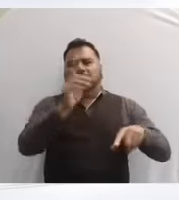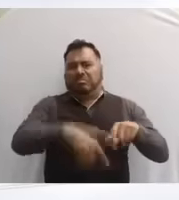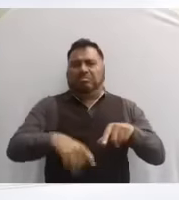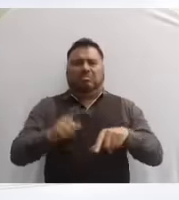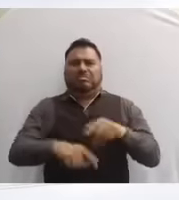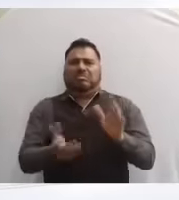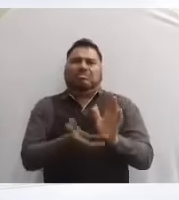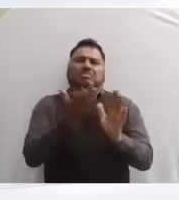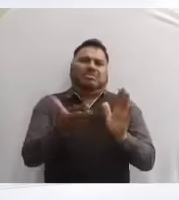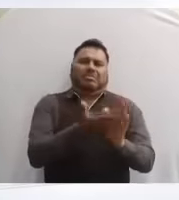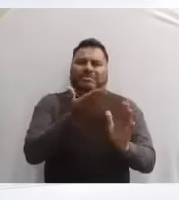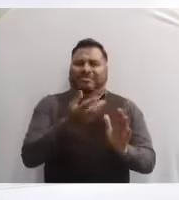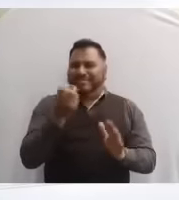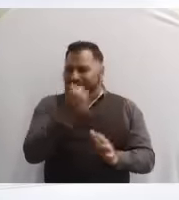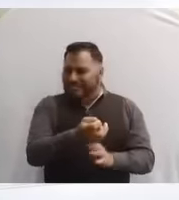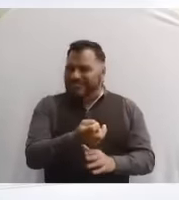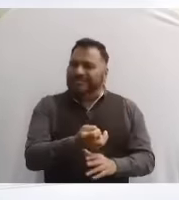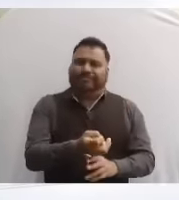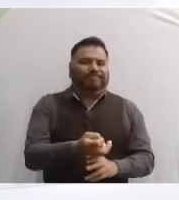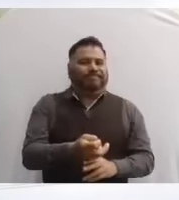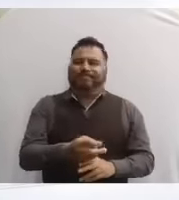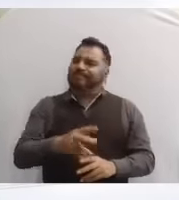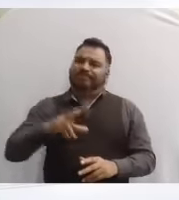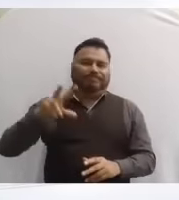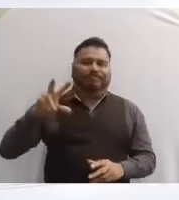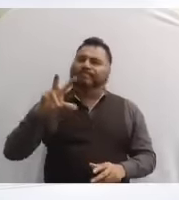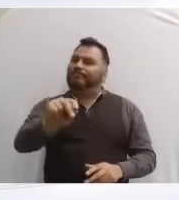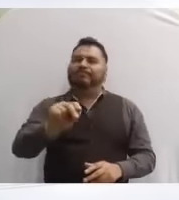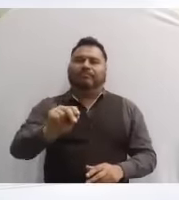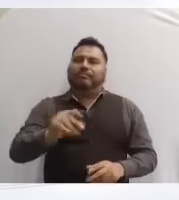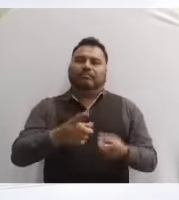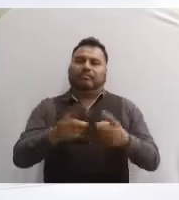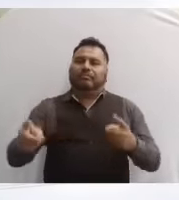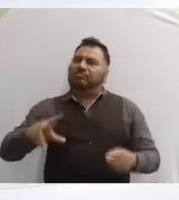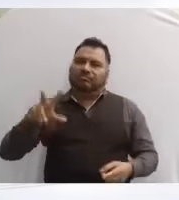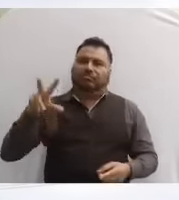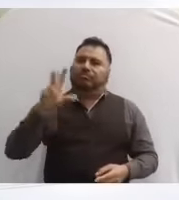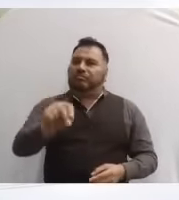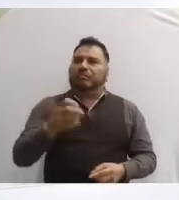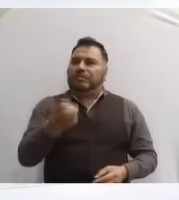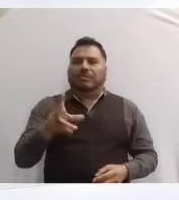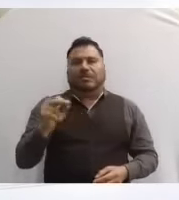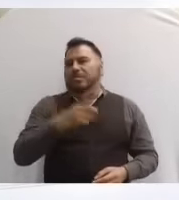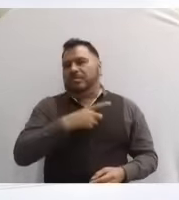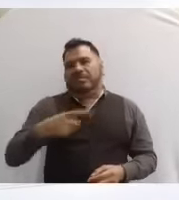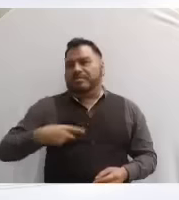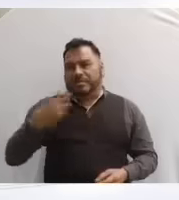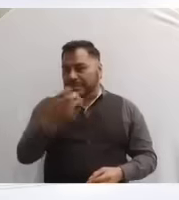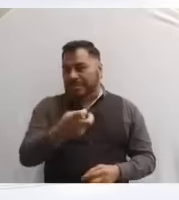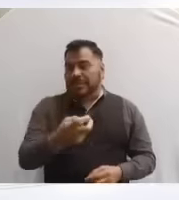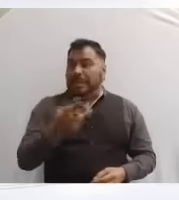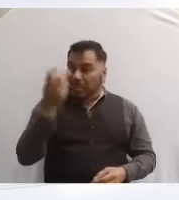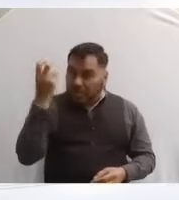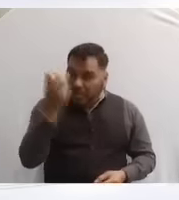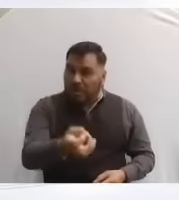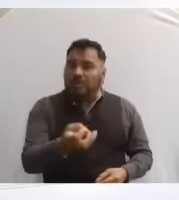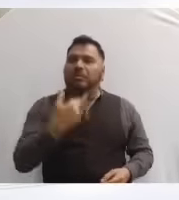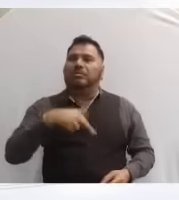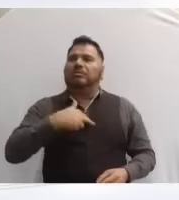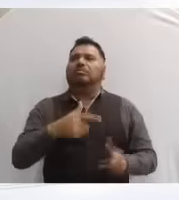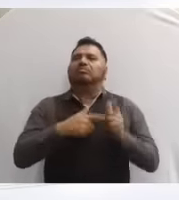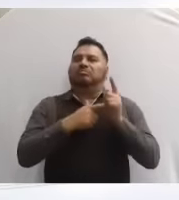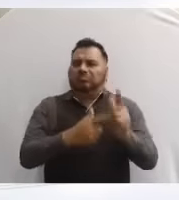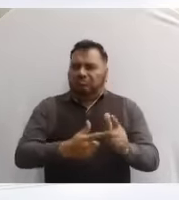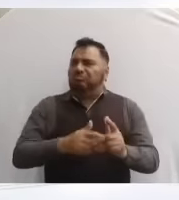desarrollo inmobiliario no sea el ejemplo del desarrollo. Eso no debe ser así, por eso vamos a